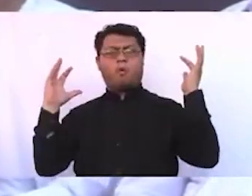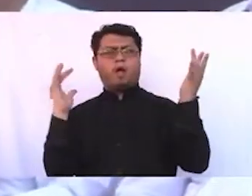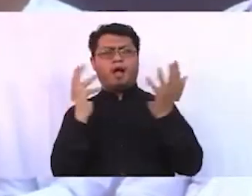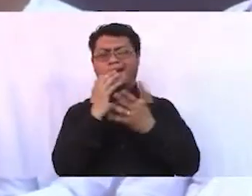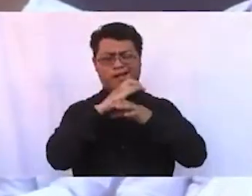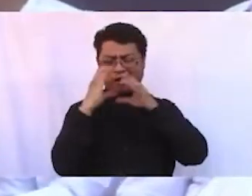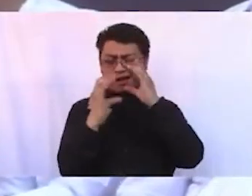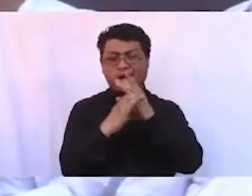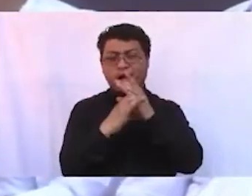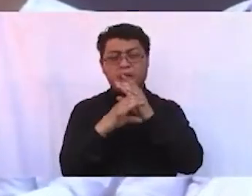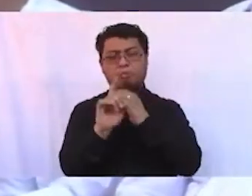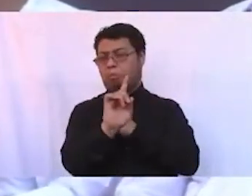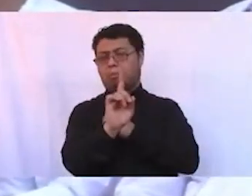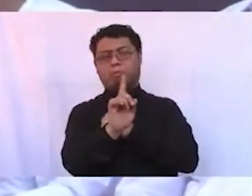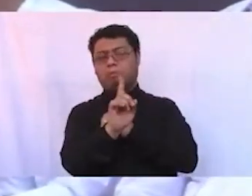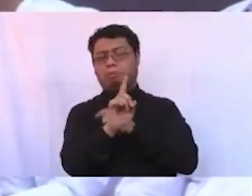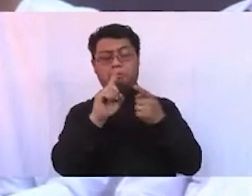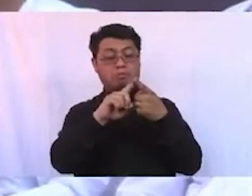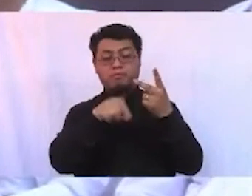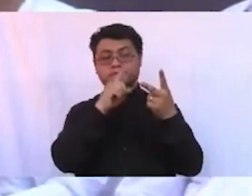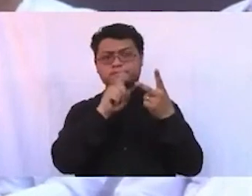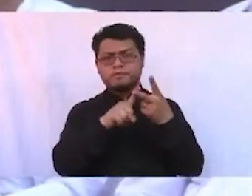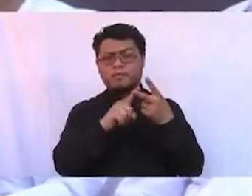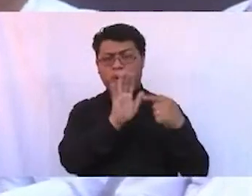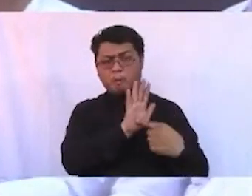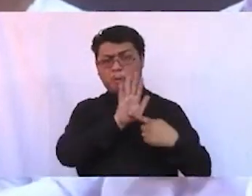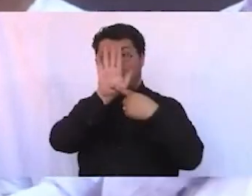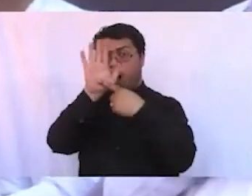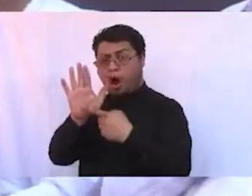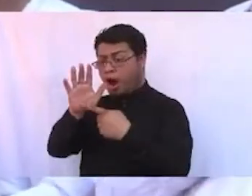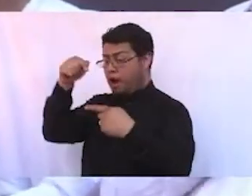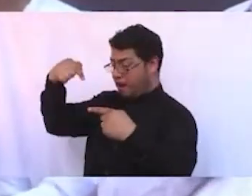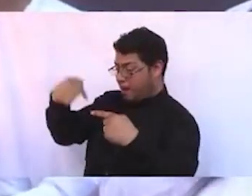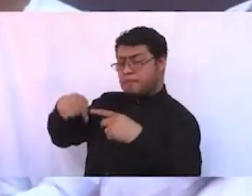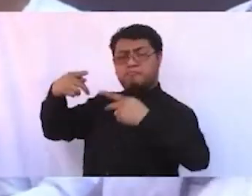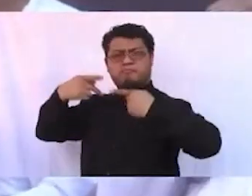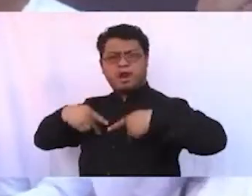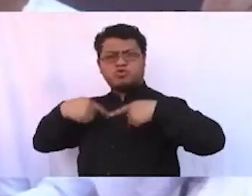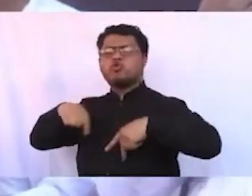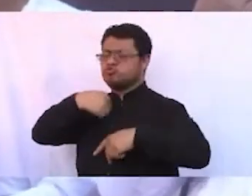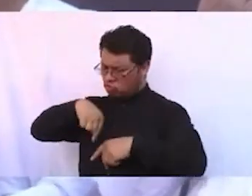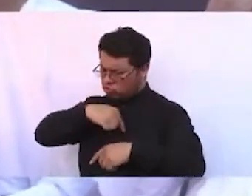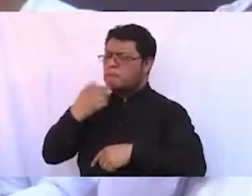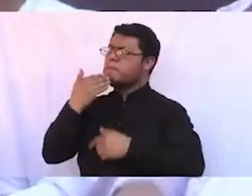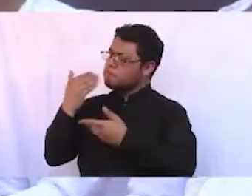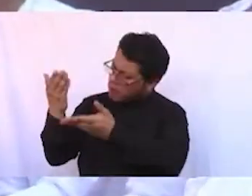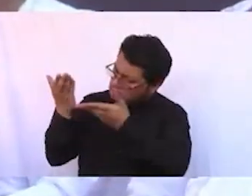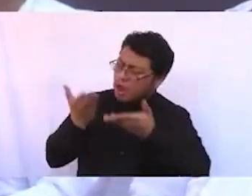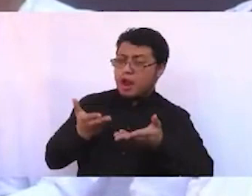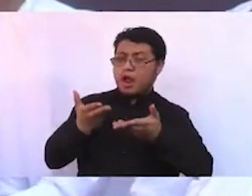somos los mexicanos no presumían que aquí eran bienvenidos siempre y cuando hubiera